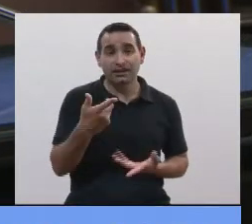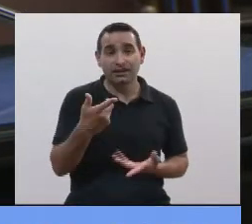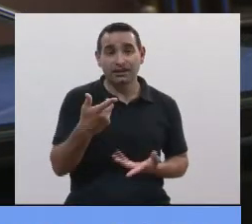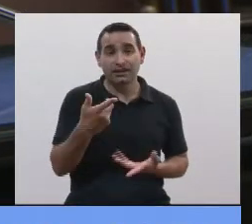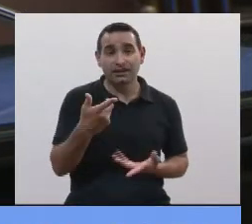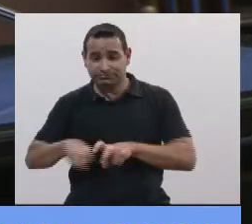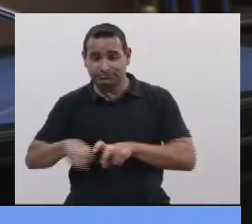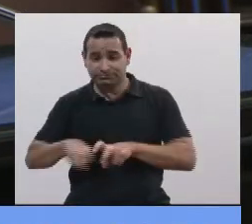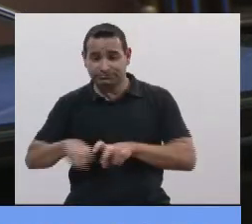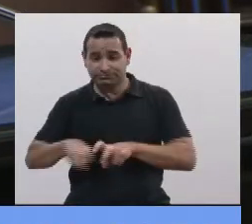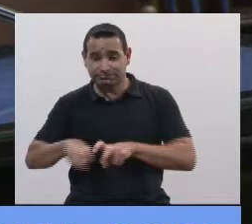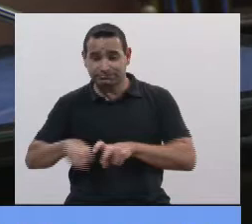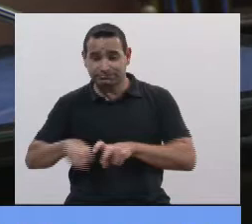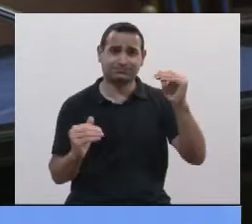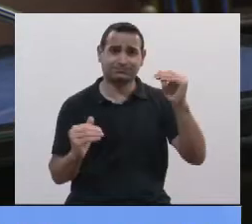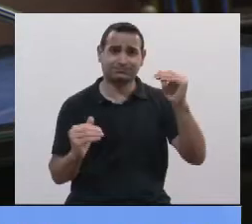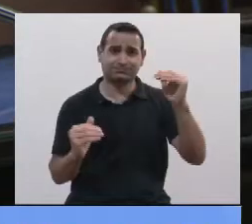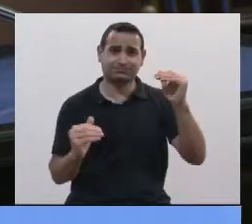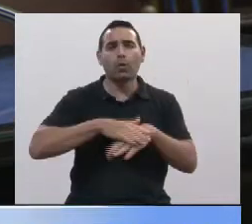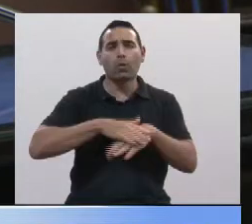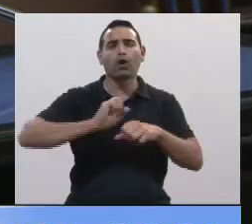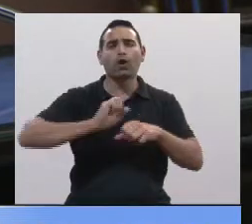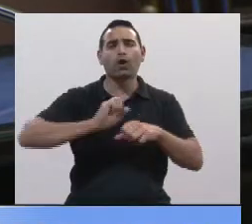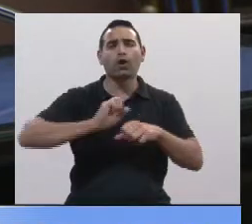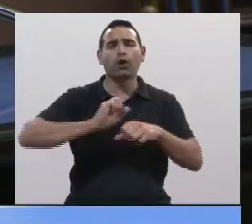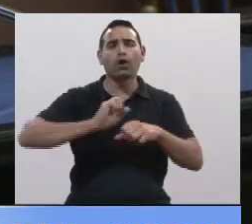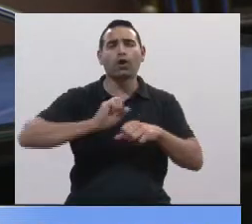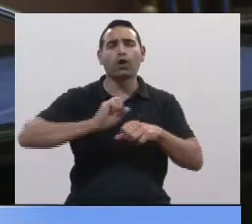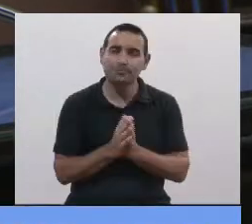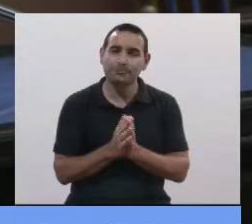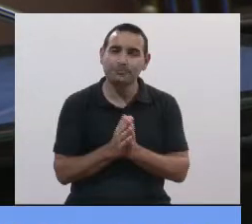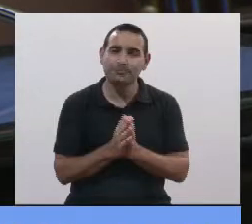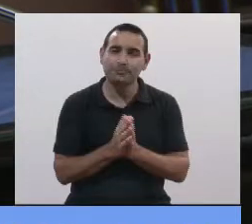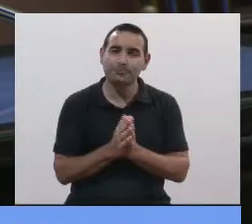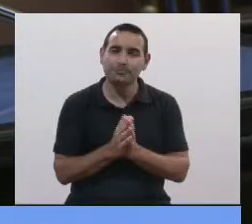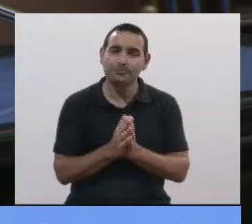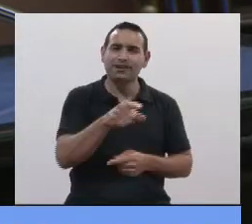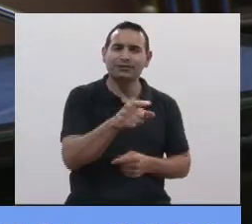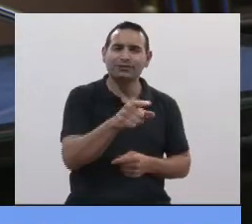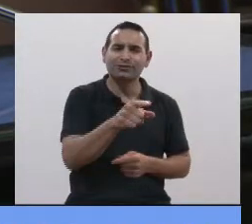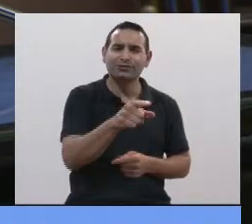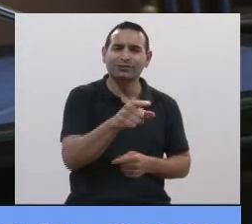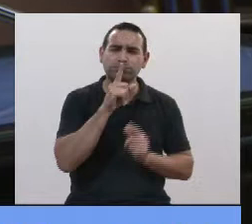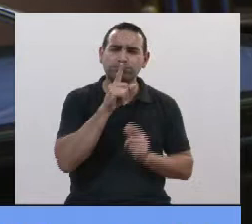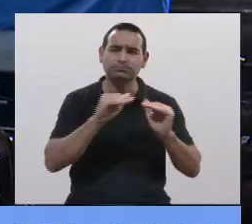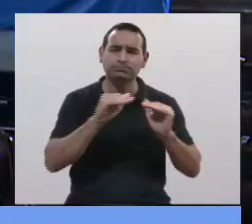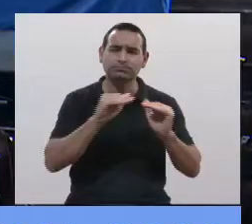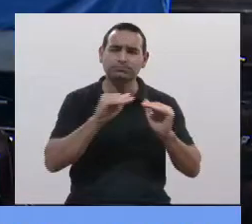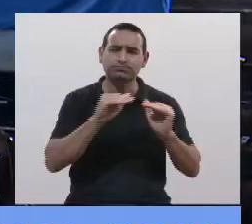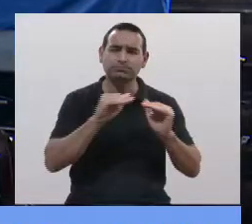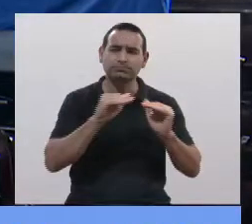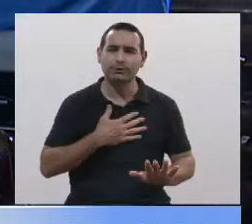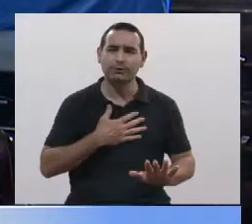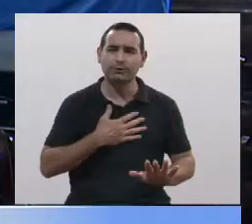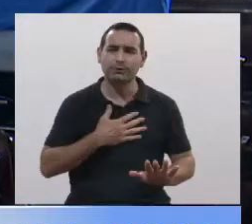tiene que ver con la pandemia. Por favor, que me pide el senador que hagamos un poquito de silencio en el recinto, por favor.